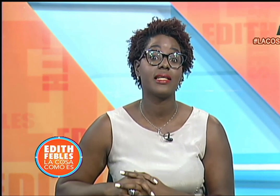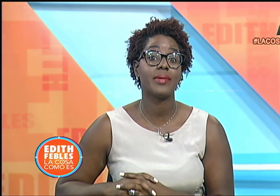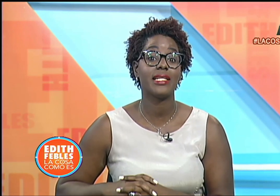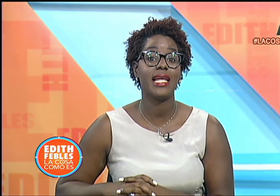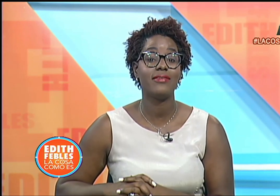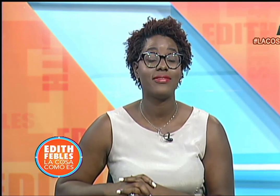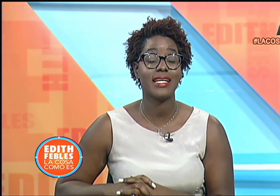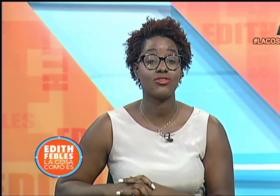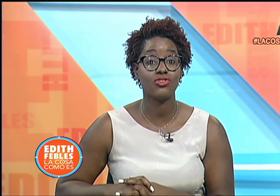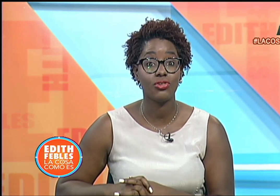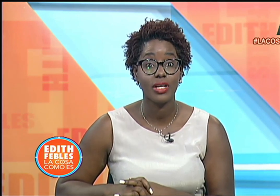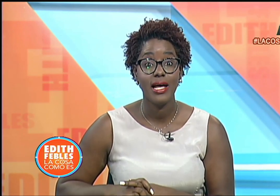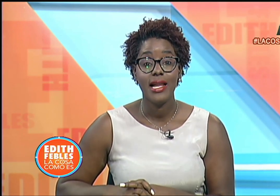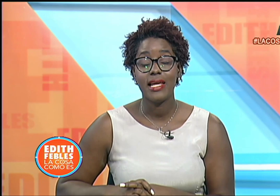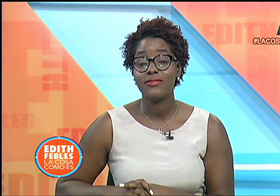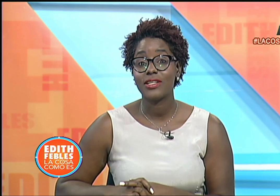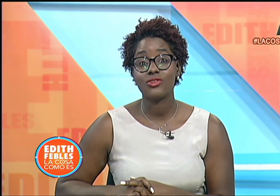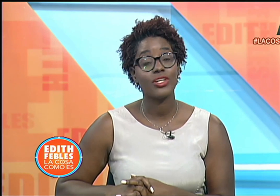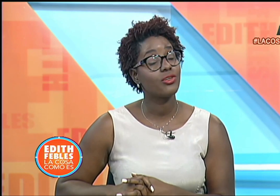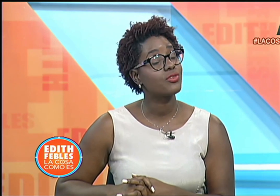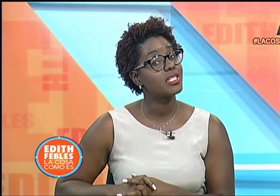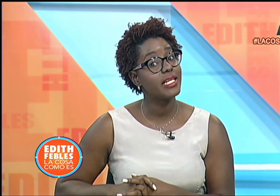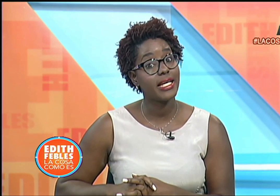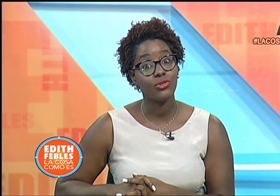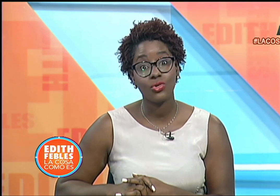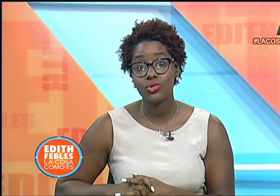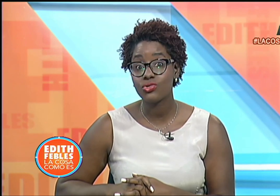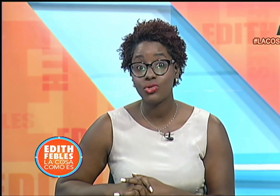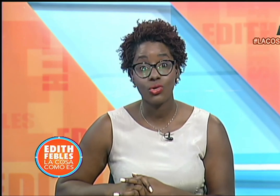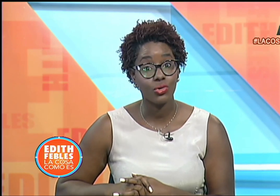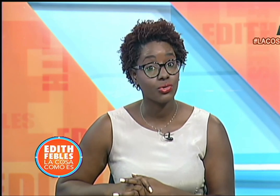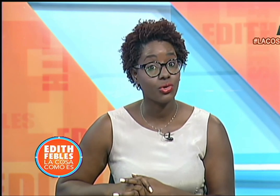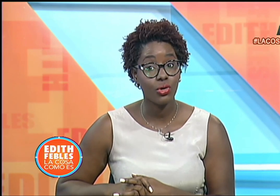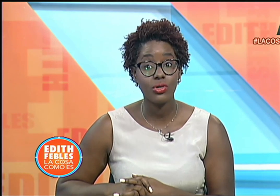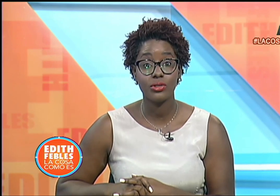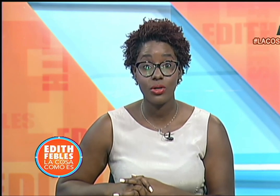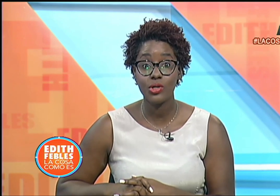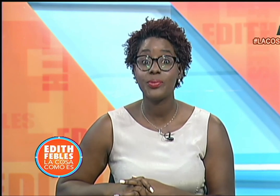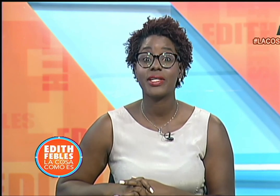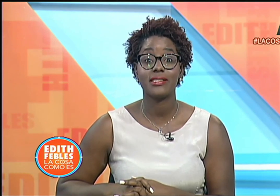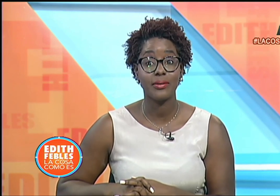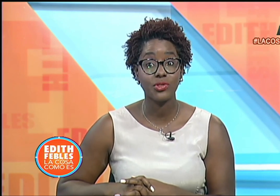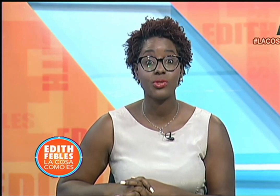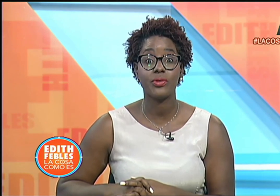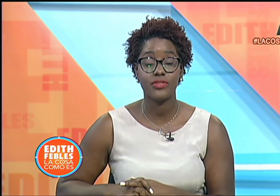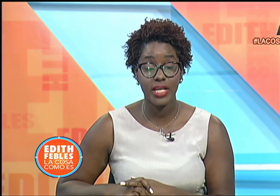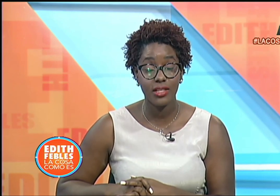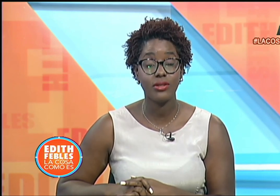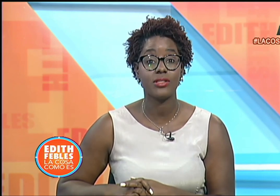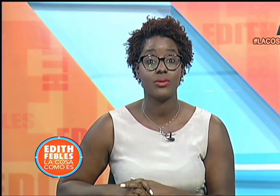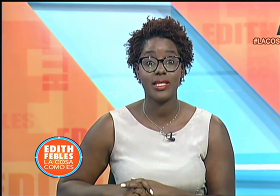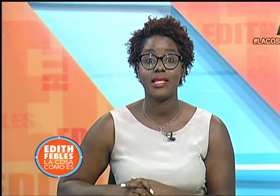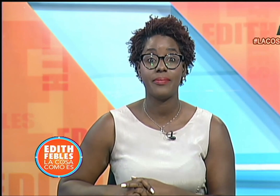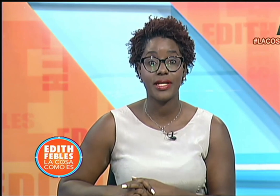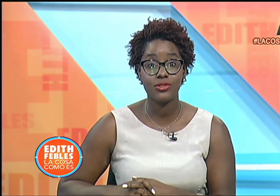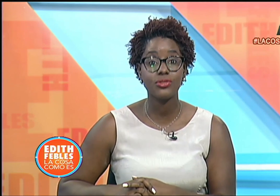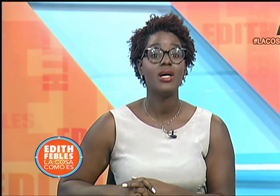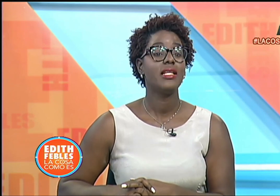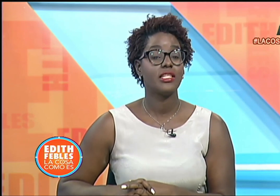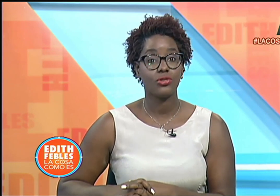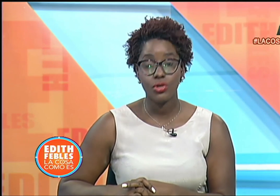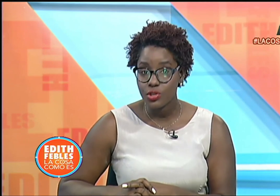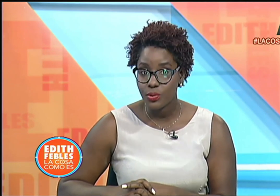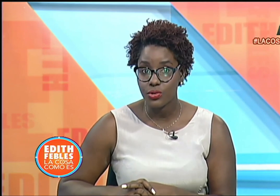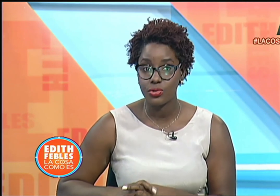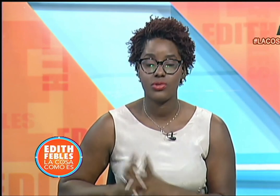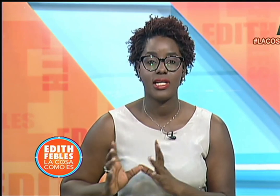es el tema de la inflación que nos tiene a todos locos, locos, locos, porque estamos sufriendo la subida de precios